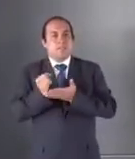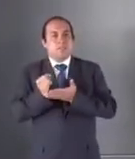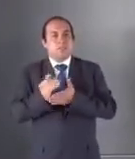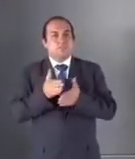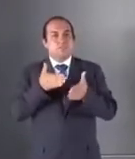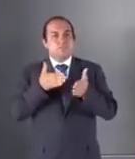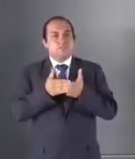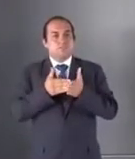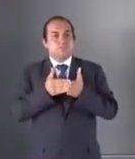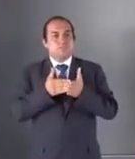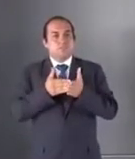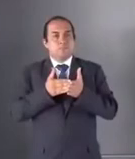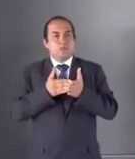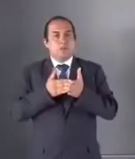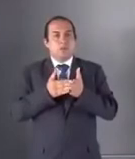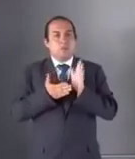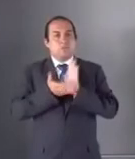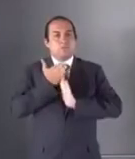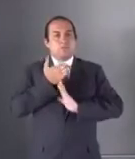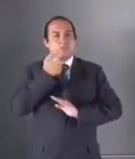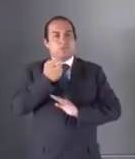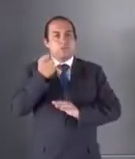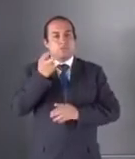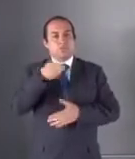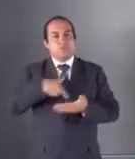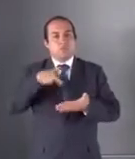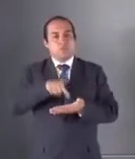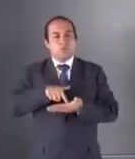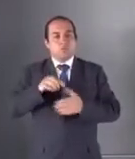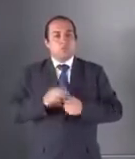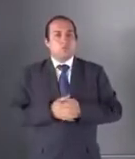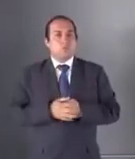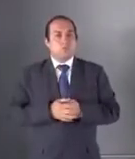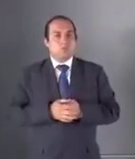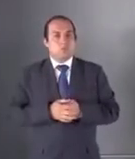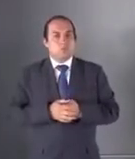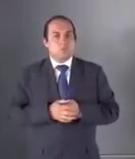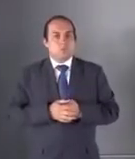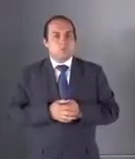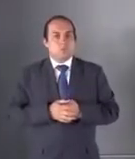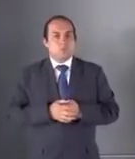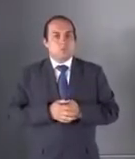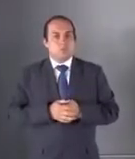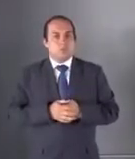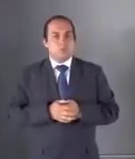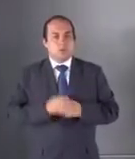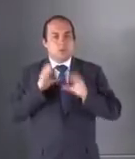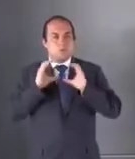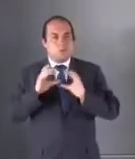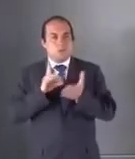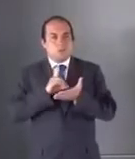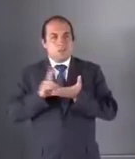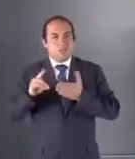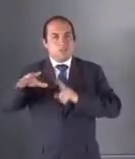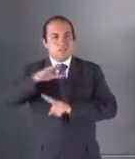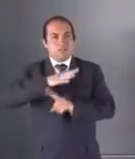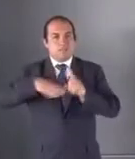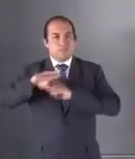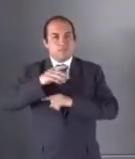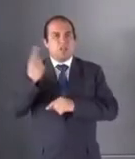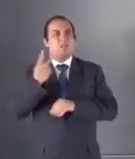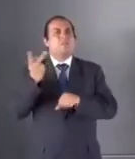de este sitio, argumentando que se viola el derecho al medio ambiente. ¿Qué va a pasar con esta obra,